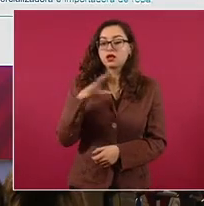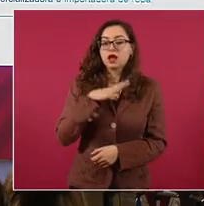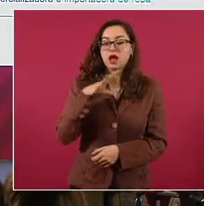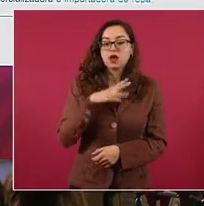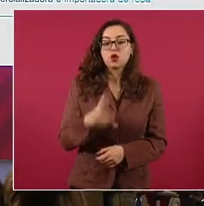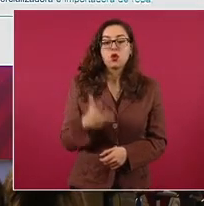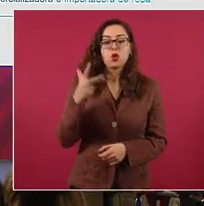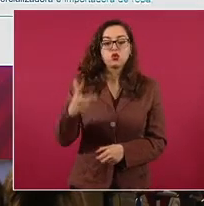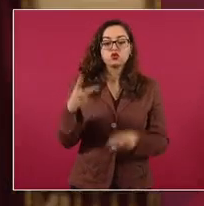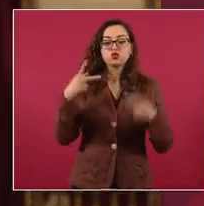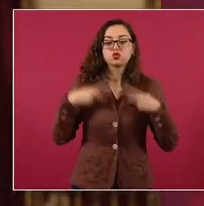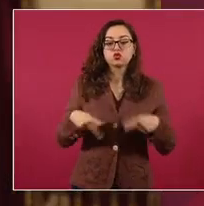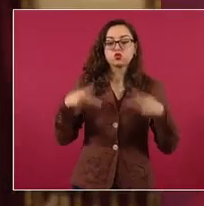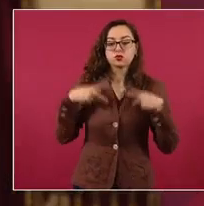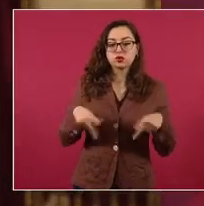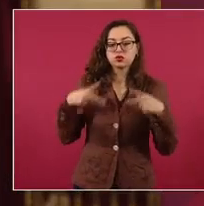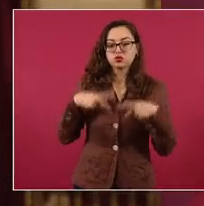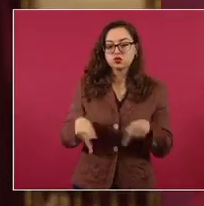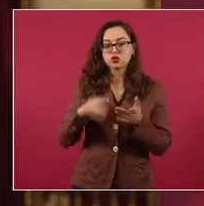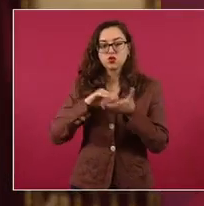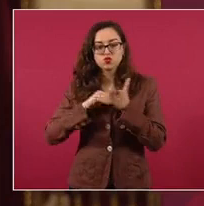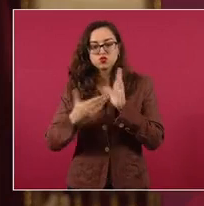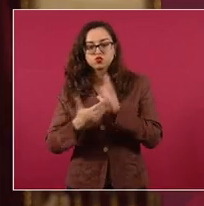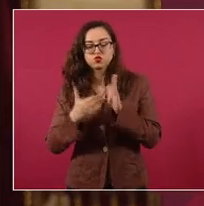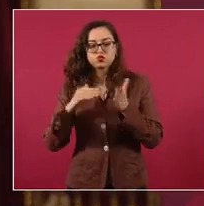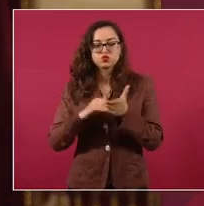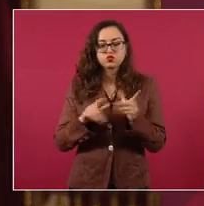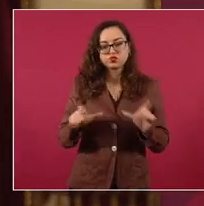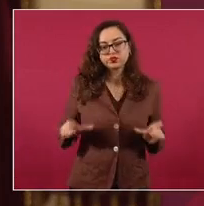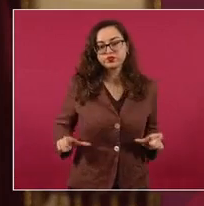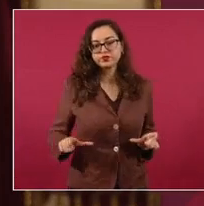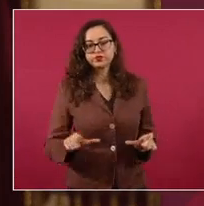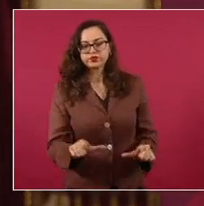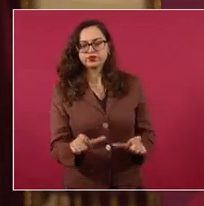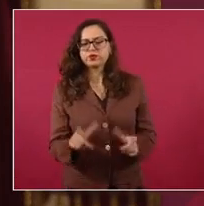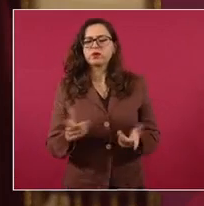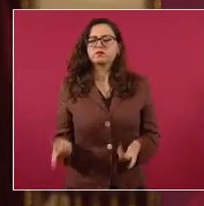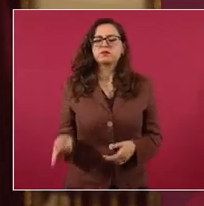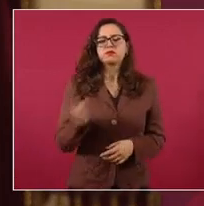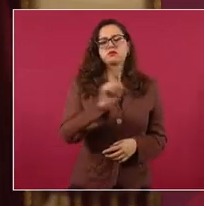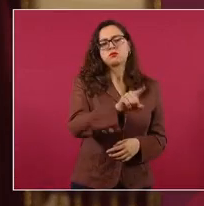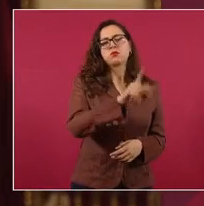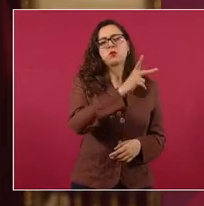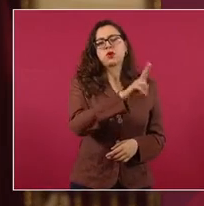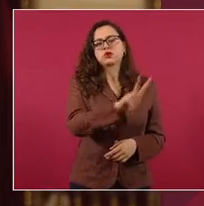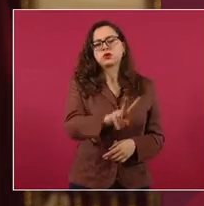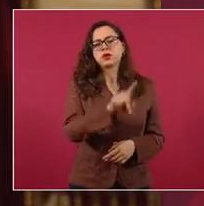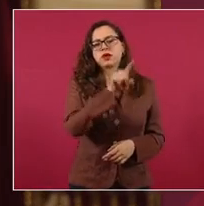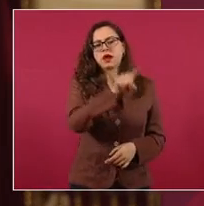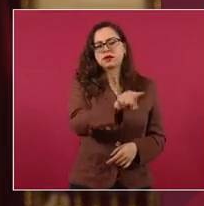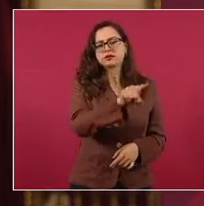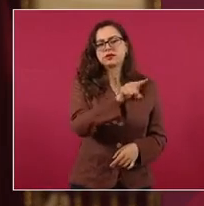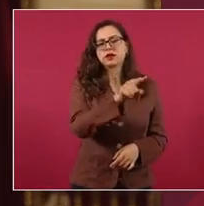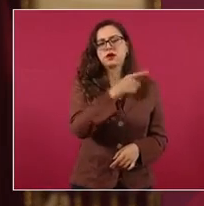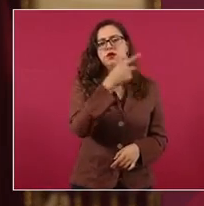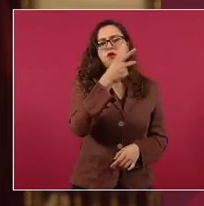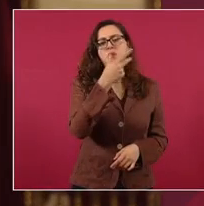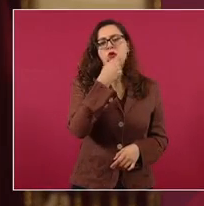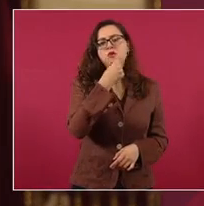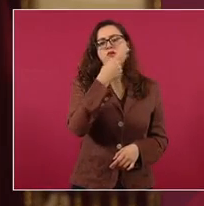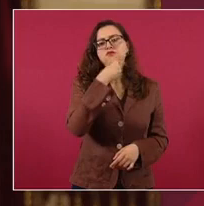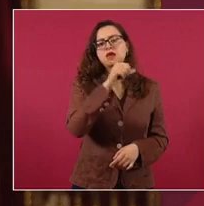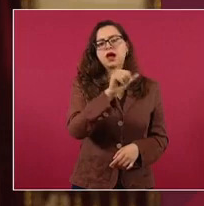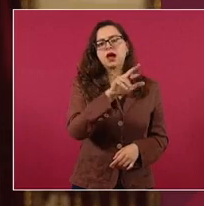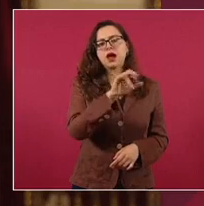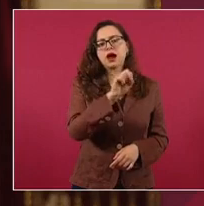a algunos que fueron utilizados en Puerto Vallarta, por ejemplo, en el caso del homicidio de Aristóteles